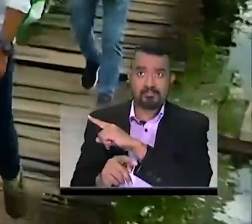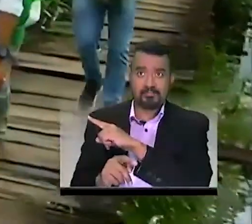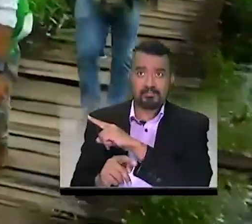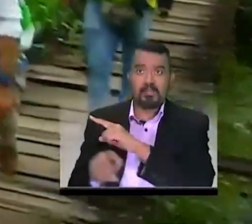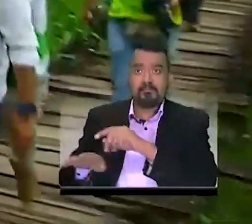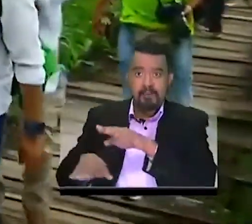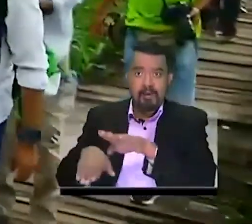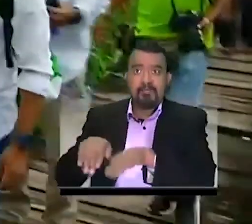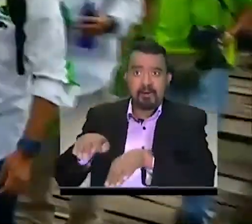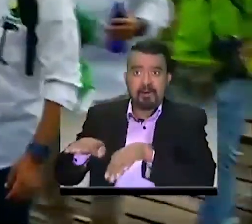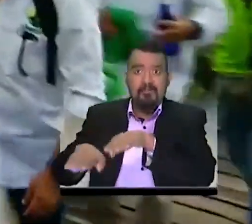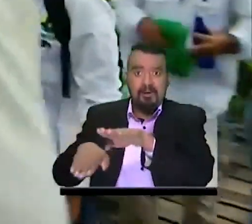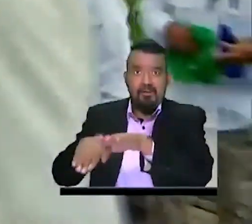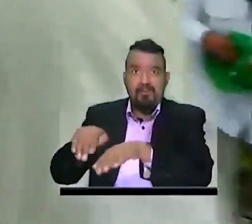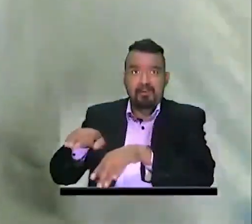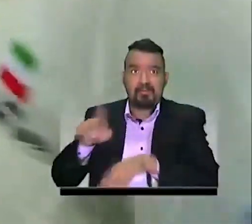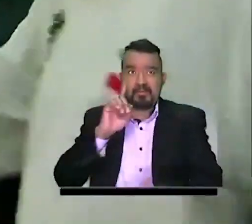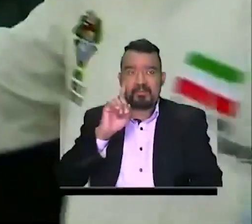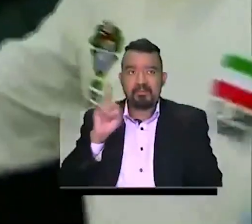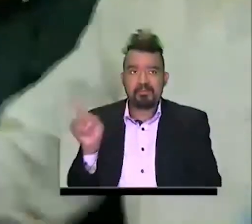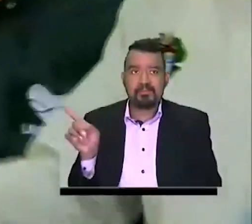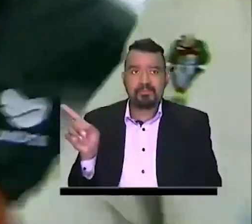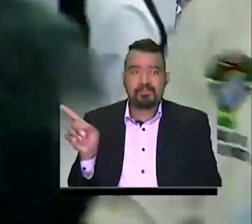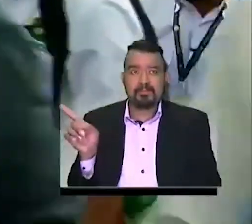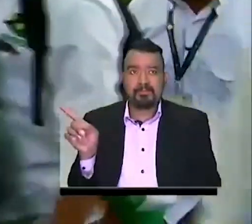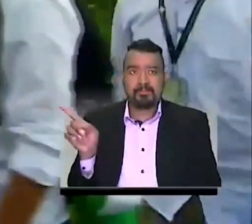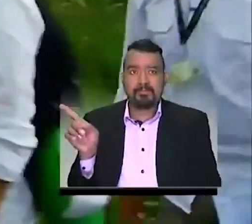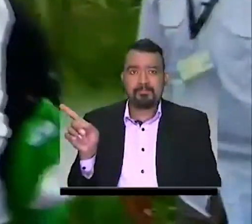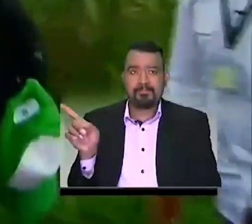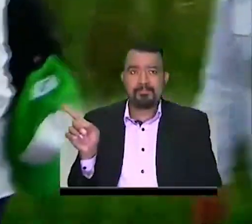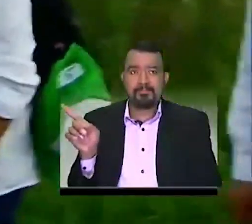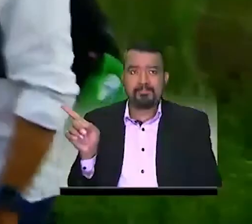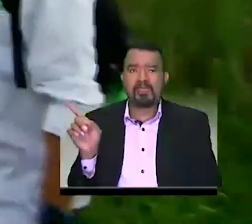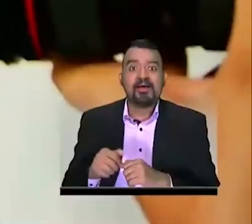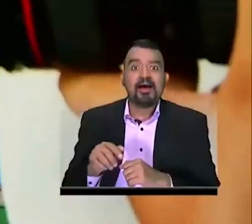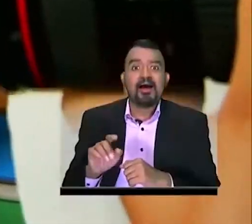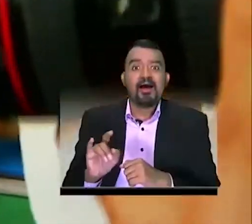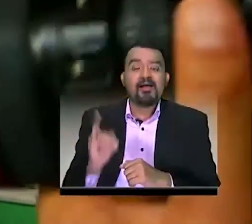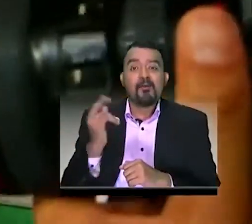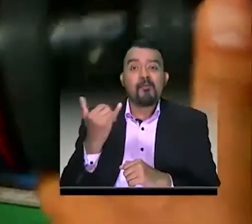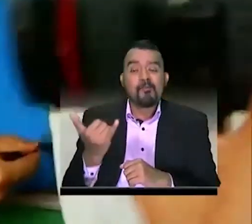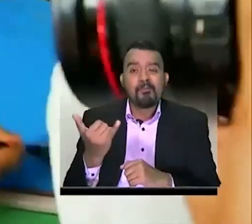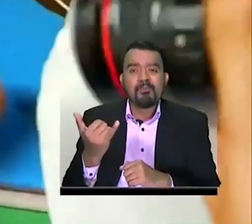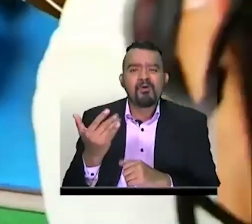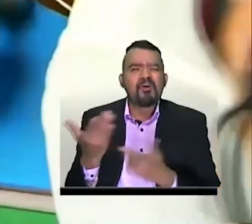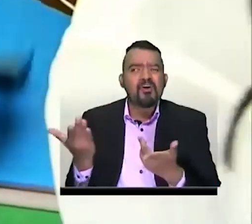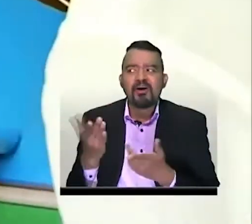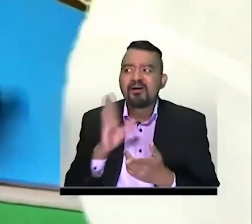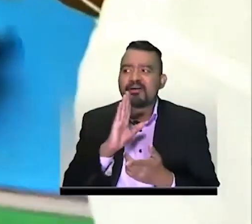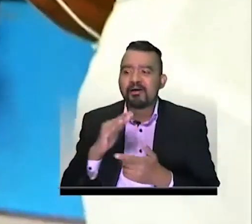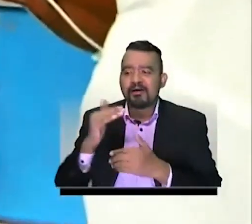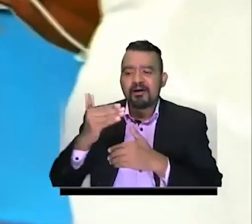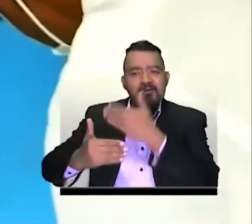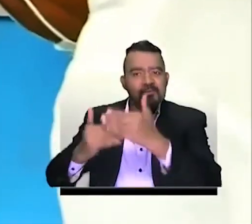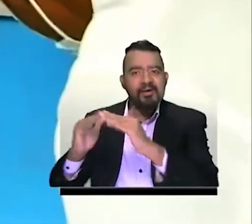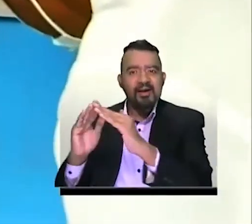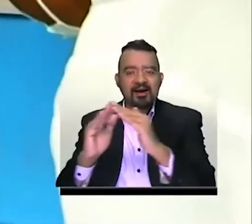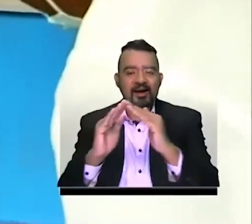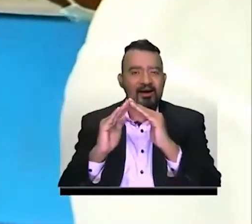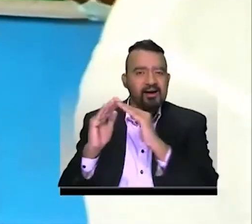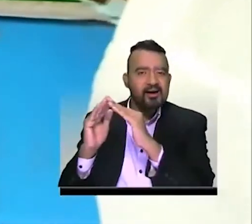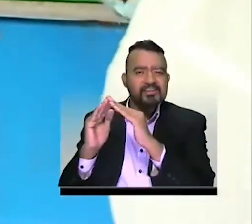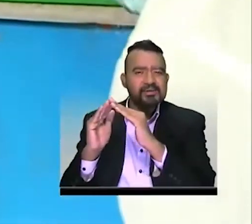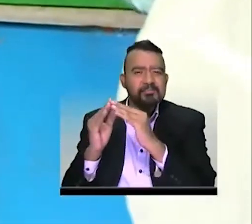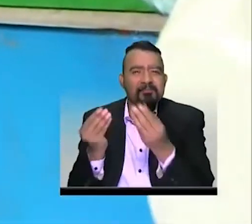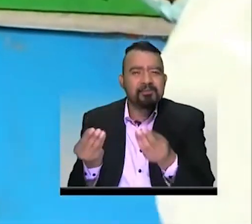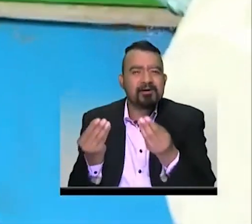el traslado de 145 viviendas en el corregimiento Playa Murrí, una nueva y más grande jornada de Antioquia se pinta de vida